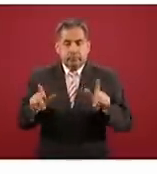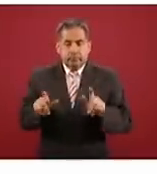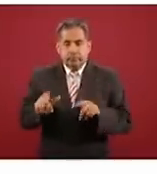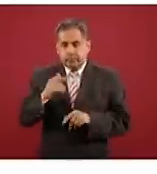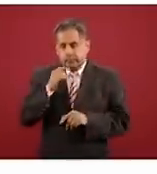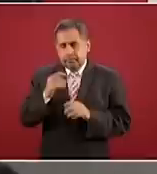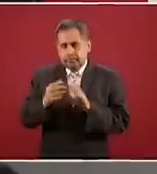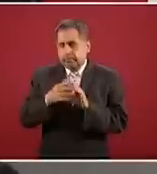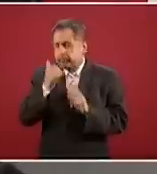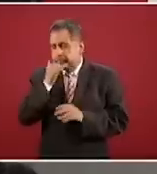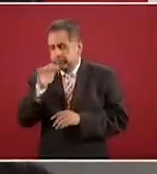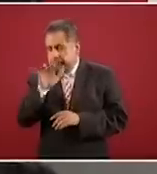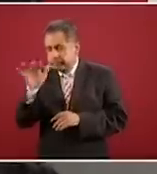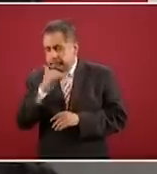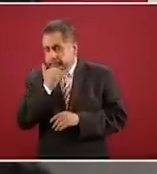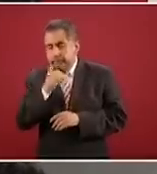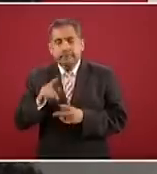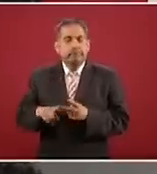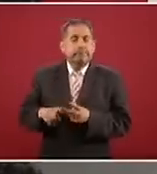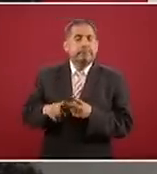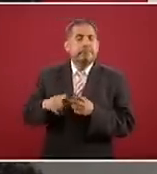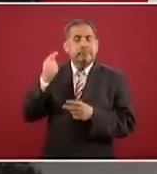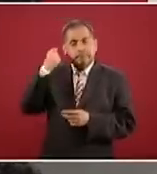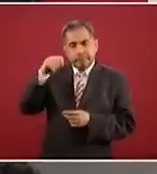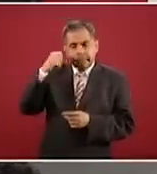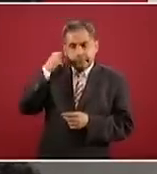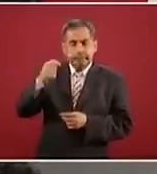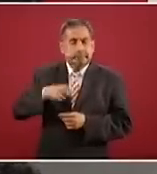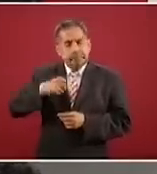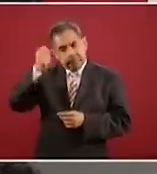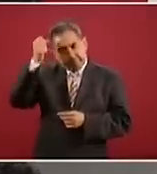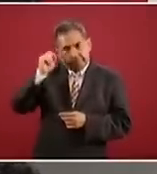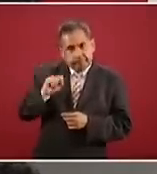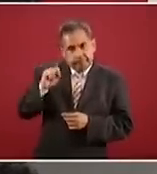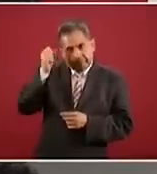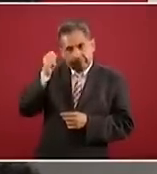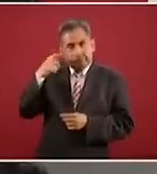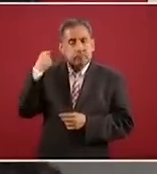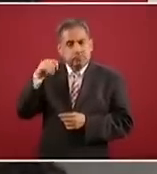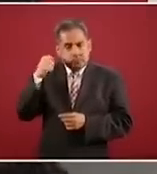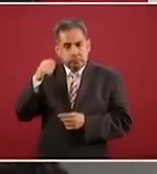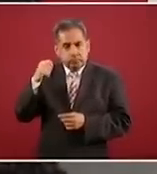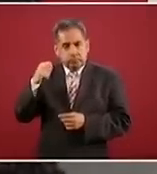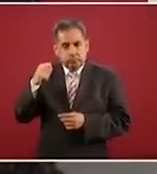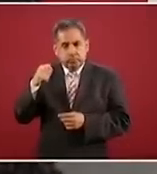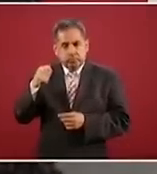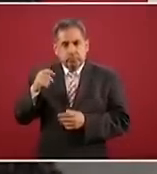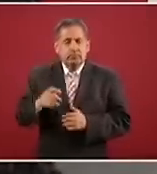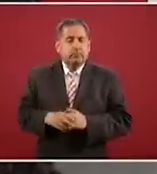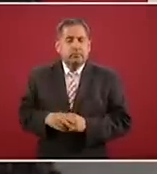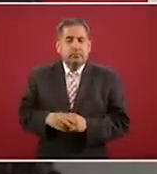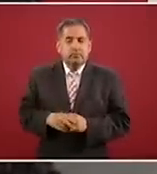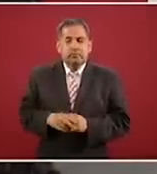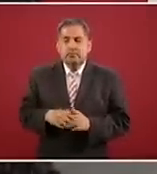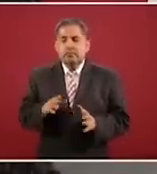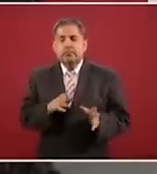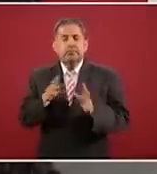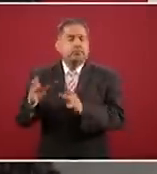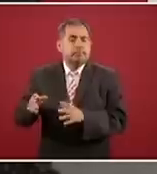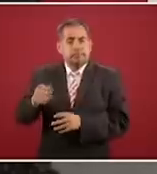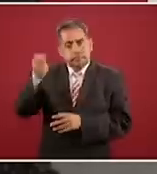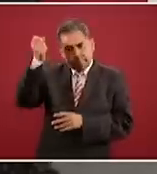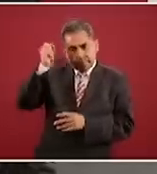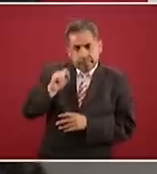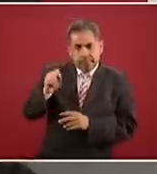me acerque, pero no leo, Tabasco, Sinaloa, Tabasco, aquí. Ya en Sinaloa,